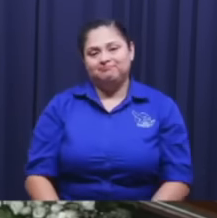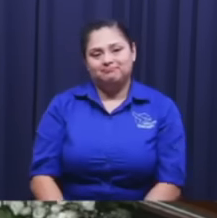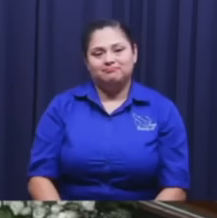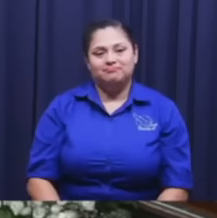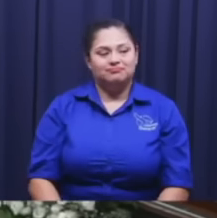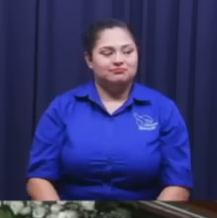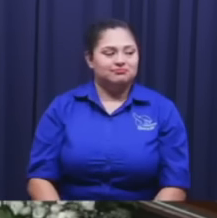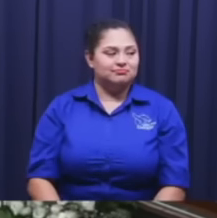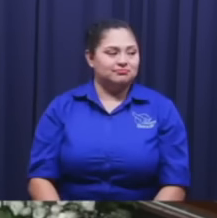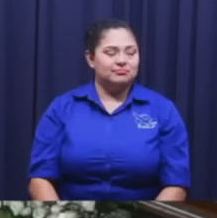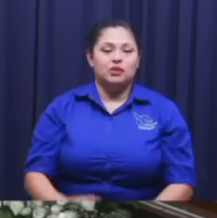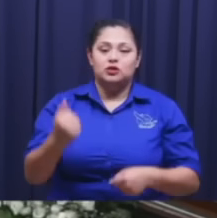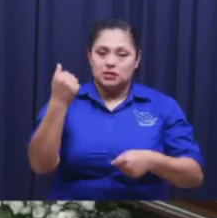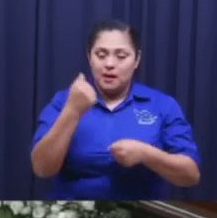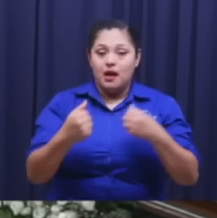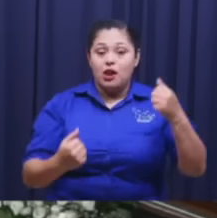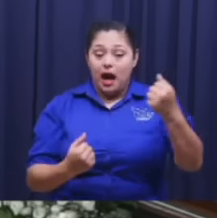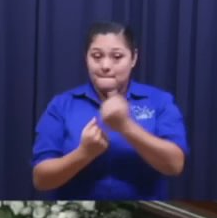Pregunto,